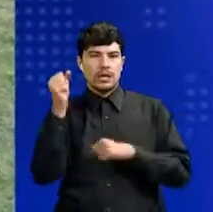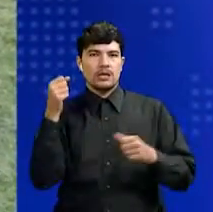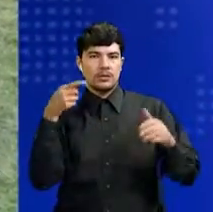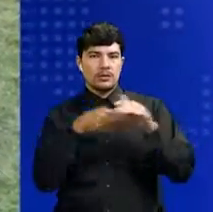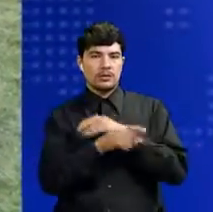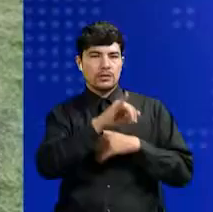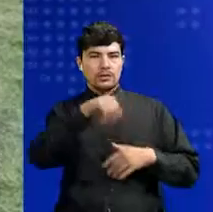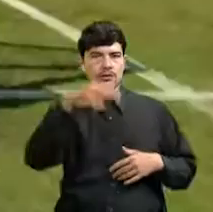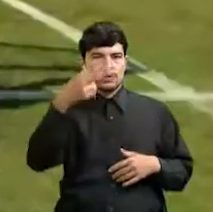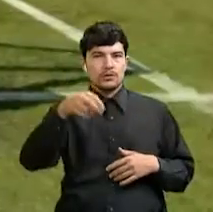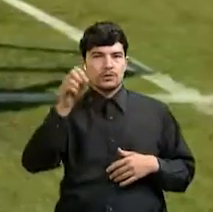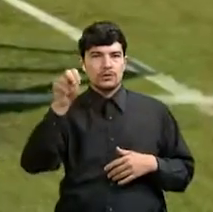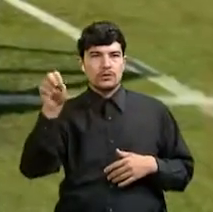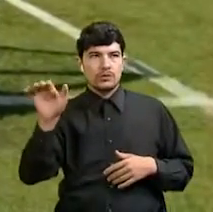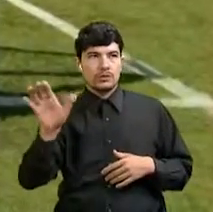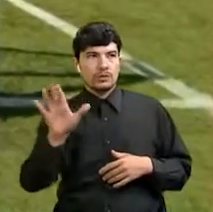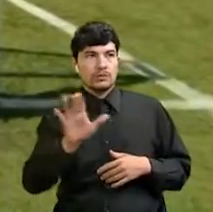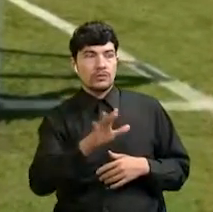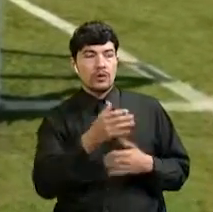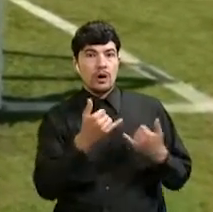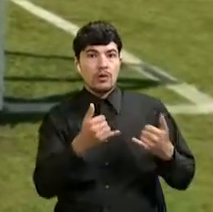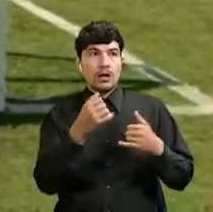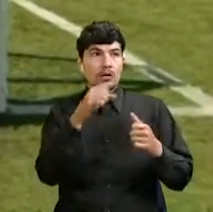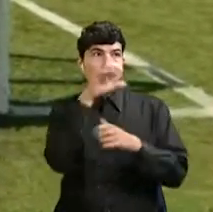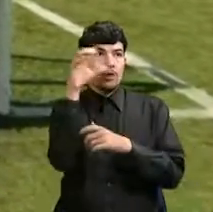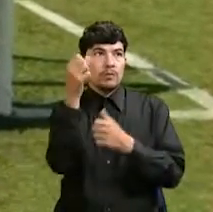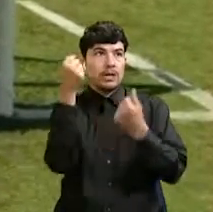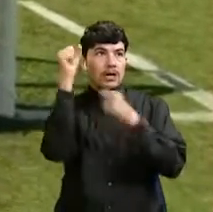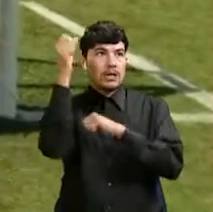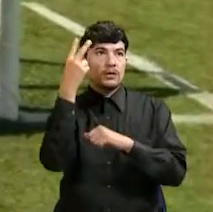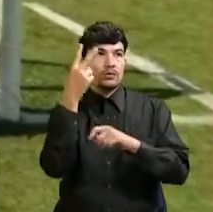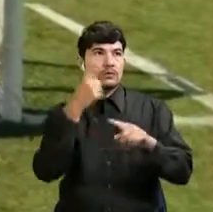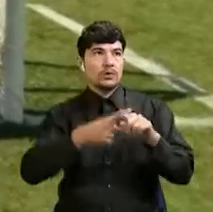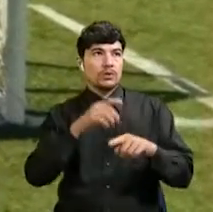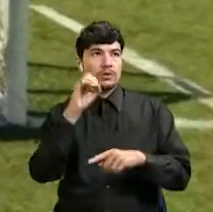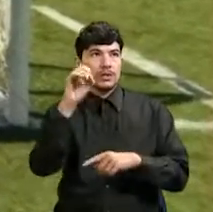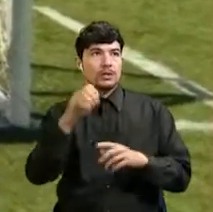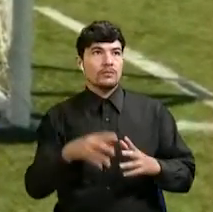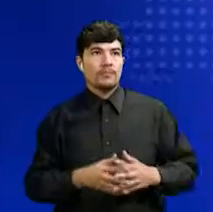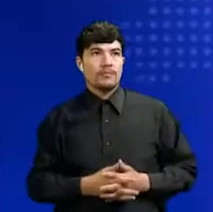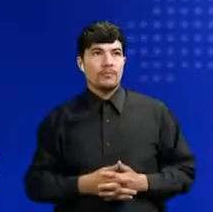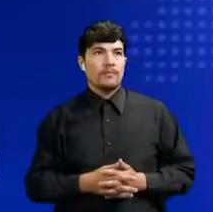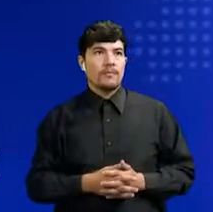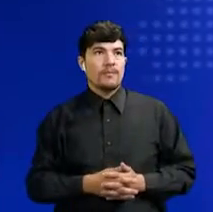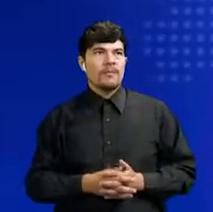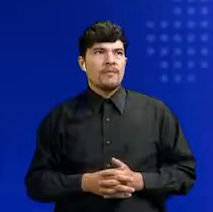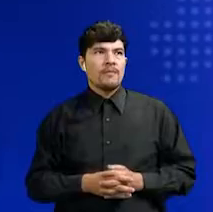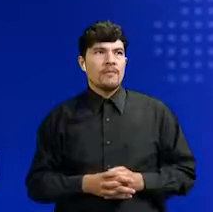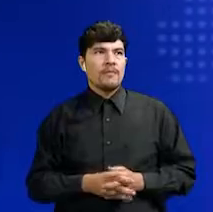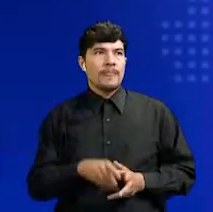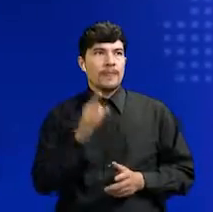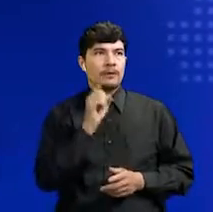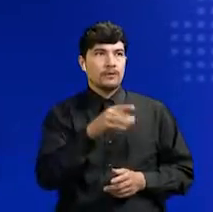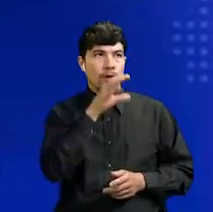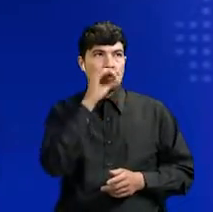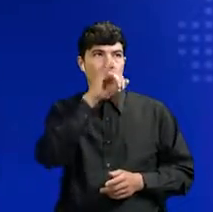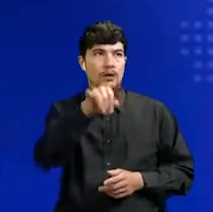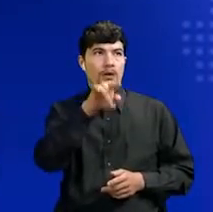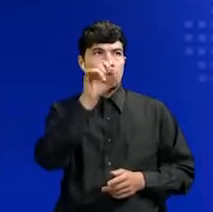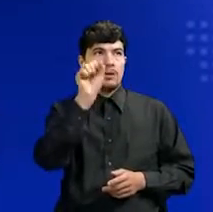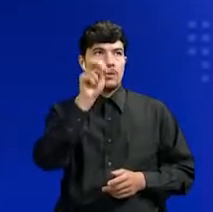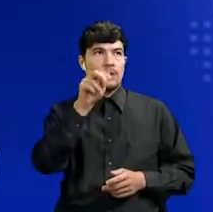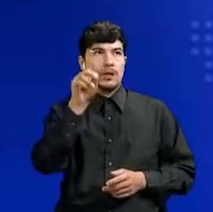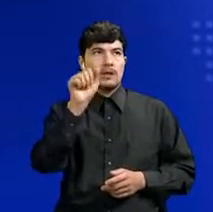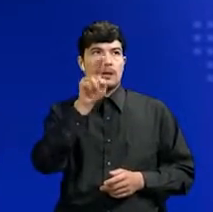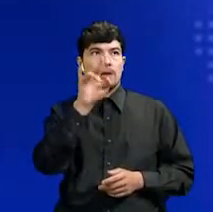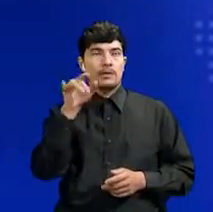versus en méxico hoy colombia gana 2 por 0 los goles de juan david pérez que ya tiene el santandereano 4 goles en esta copa